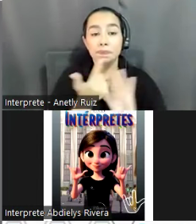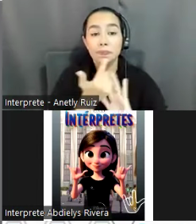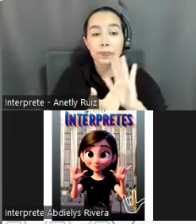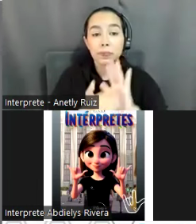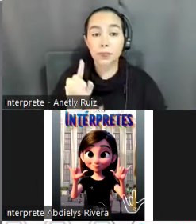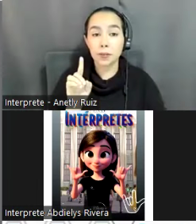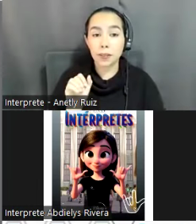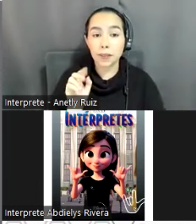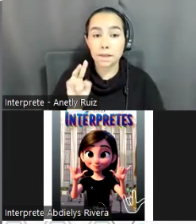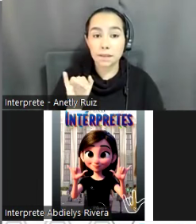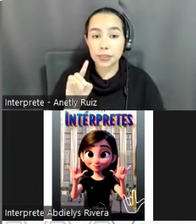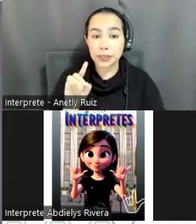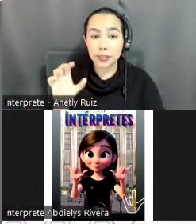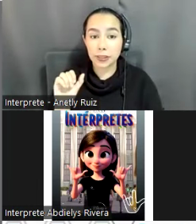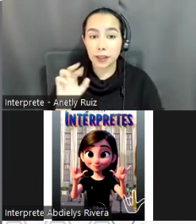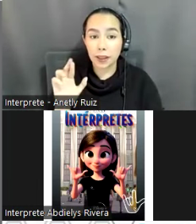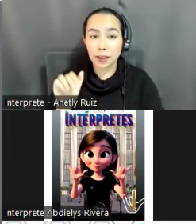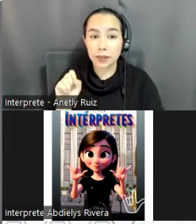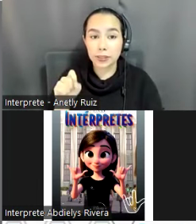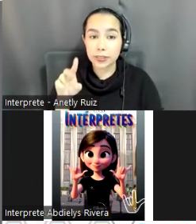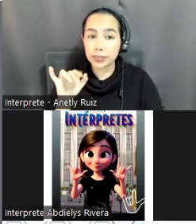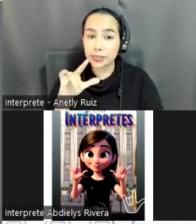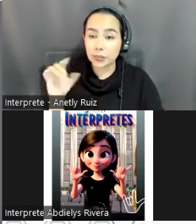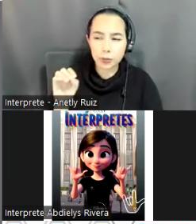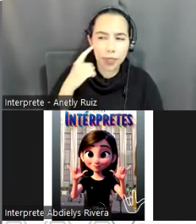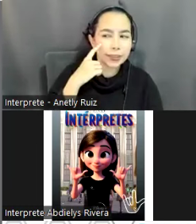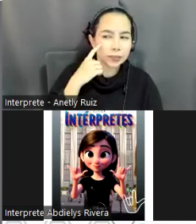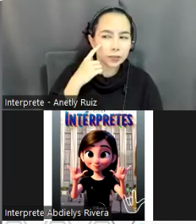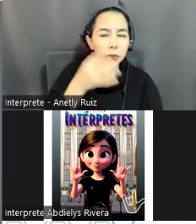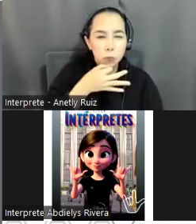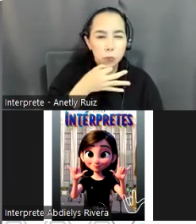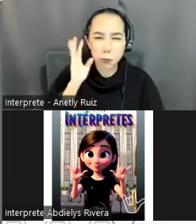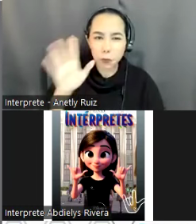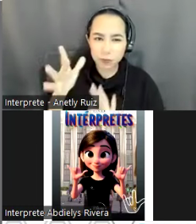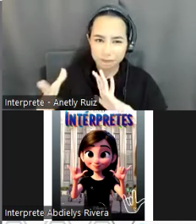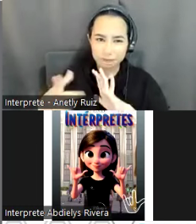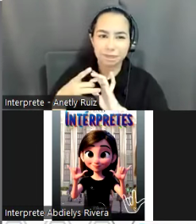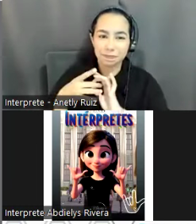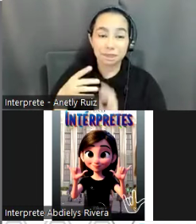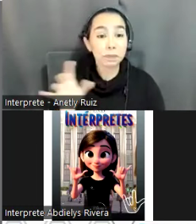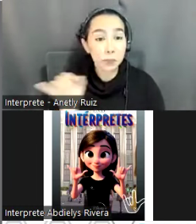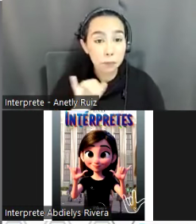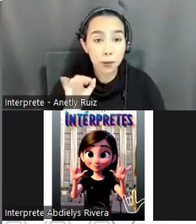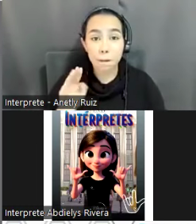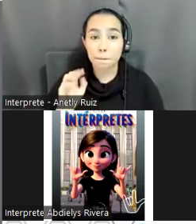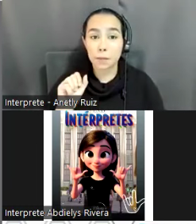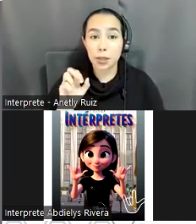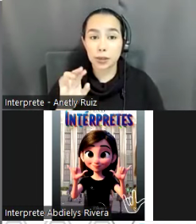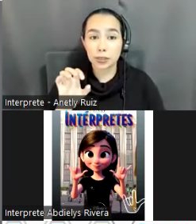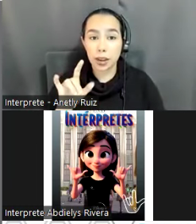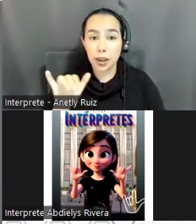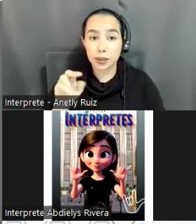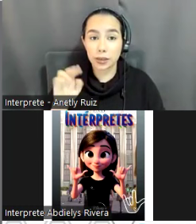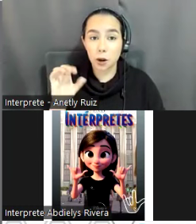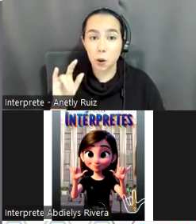Carrasquillo, o debe estar por conectarse, y la doctora Marcilín Colón, que fueron parte de los recursos que están siendo incluidos